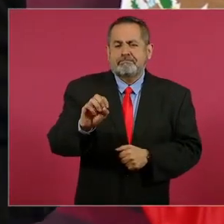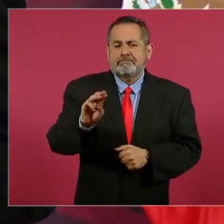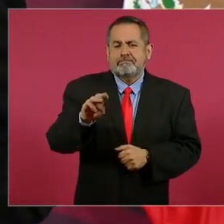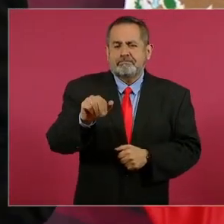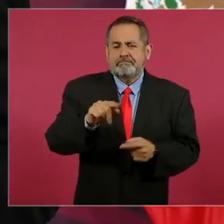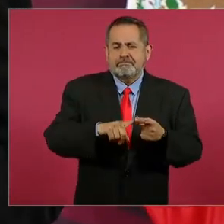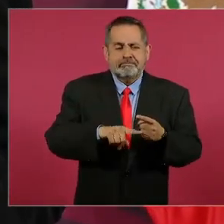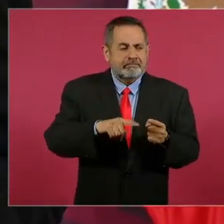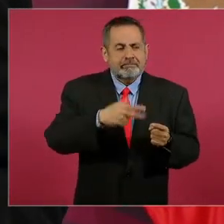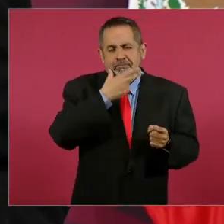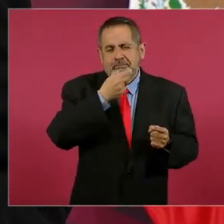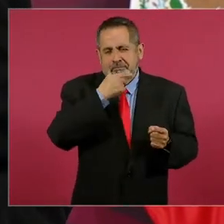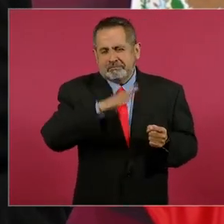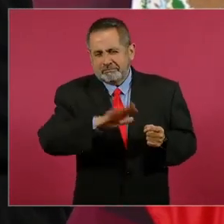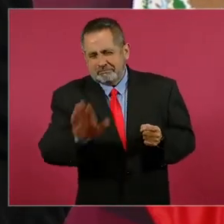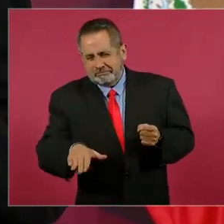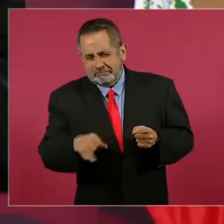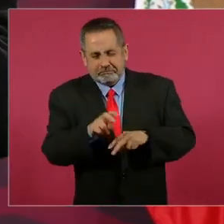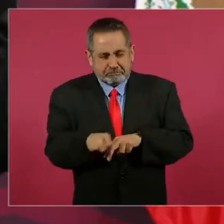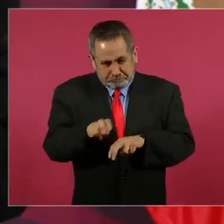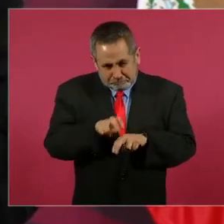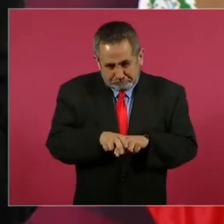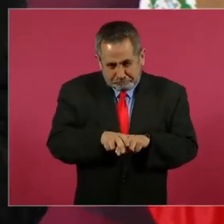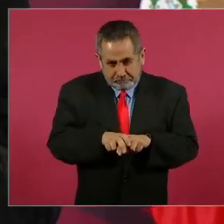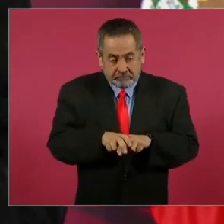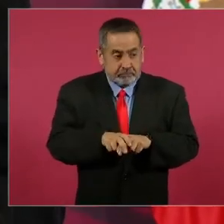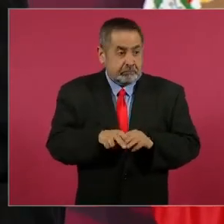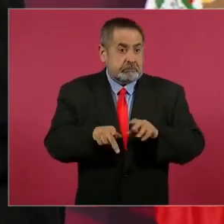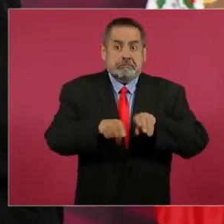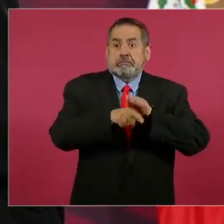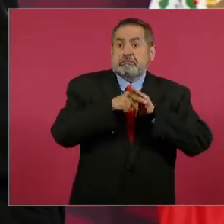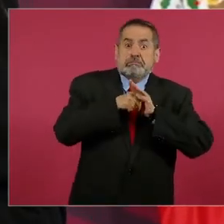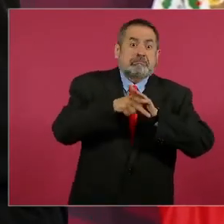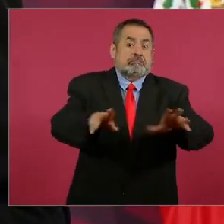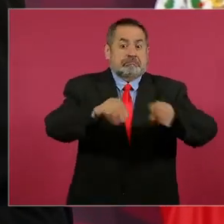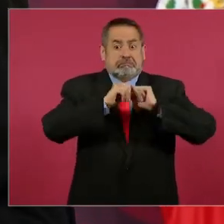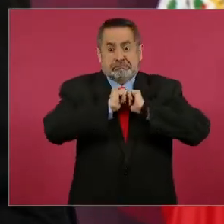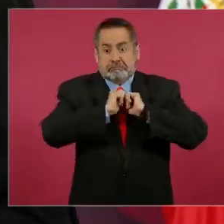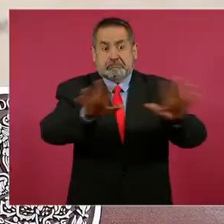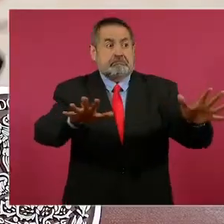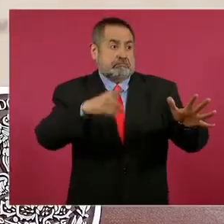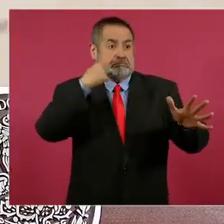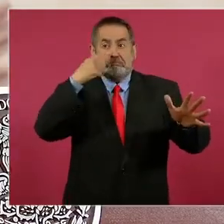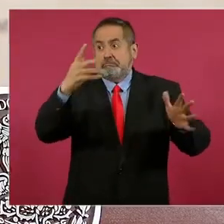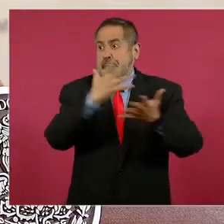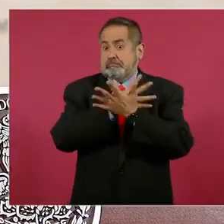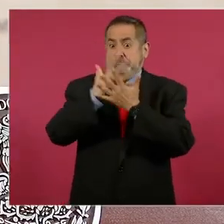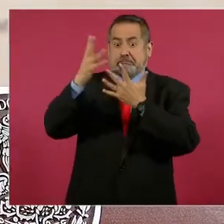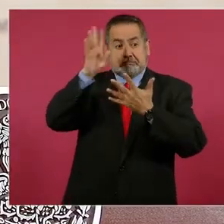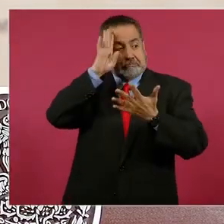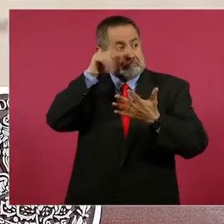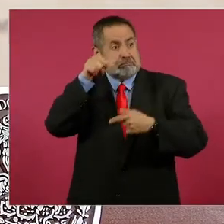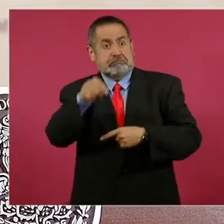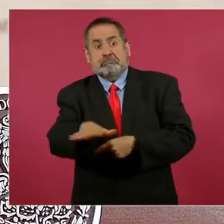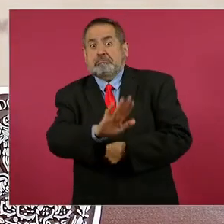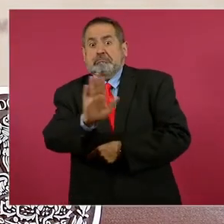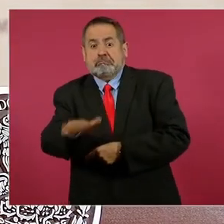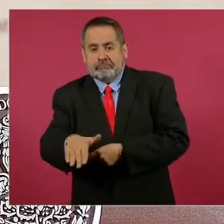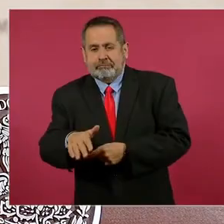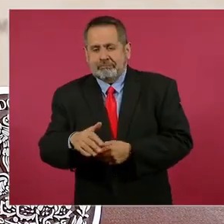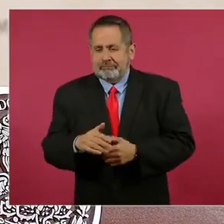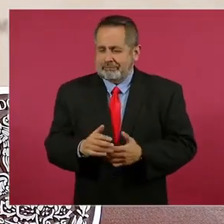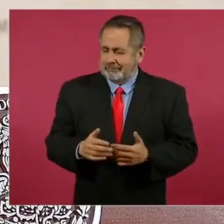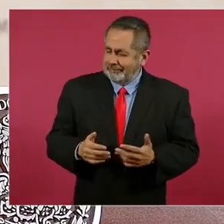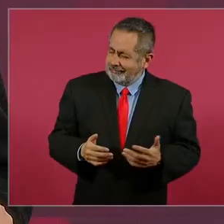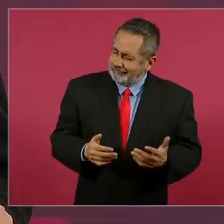del señor que fallece y que va 8 columnas en el Reforma.